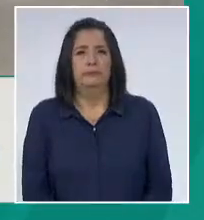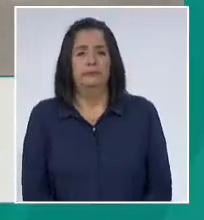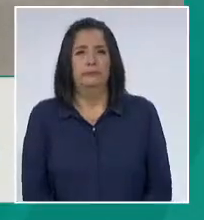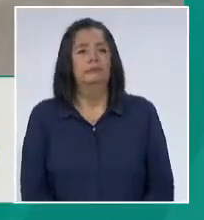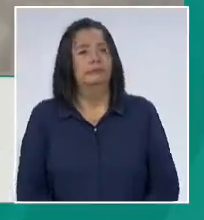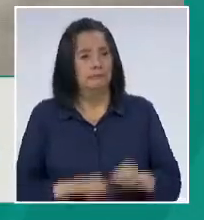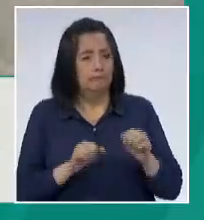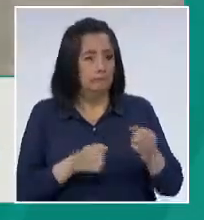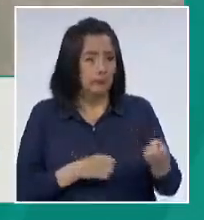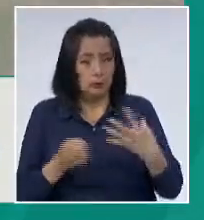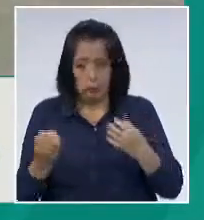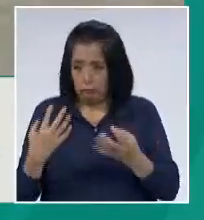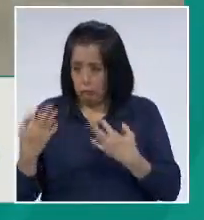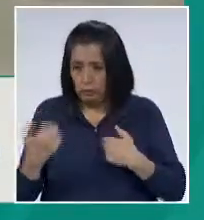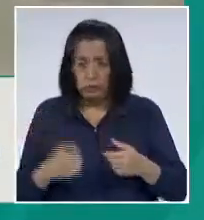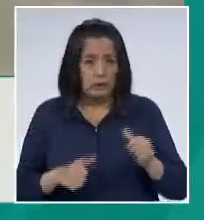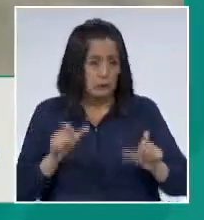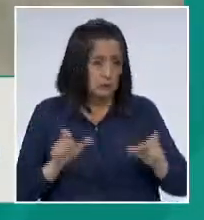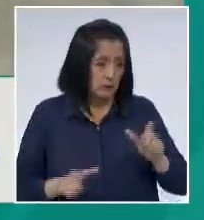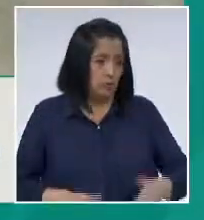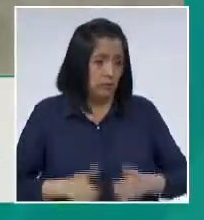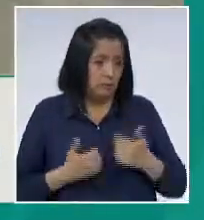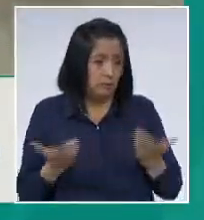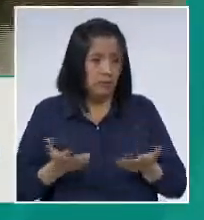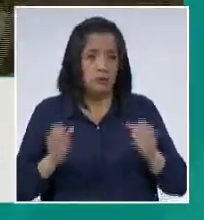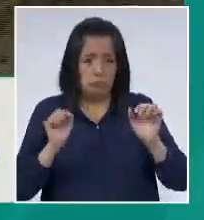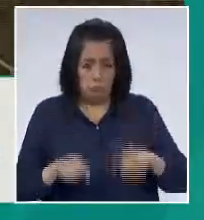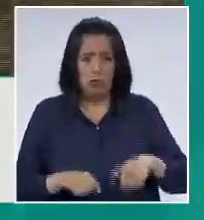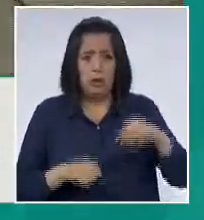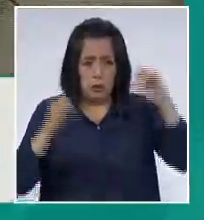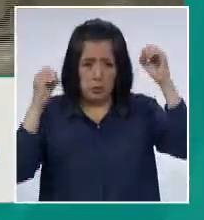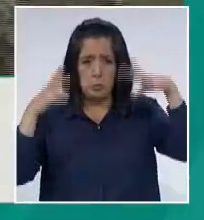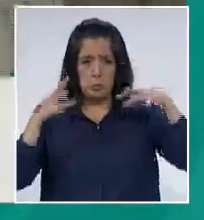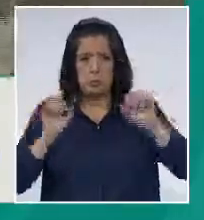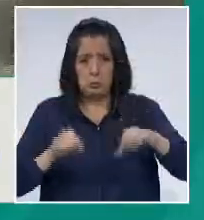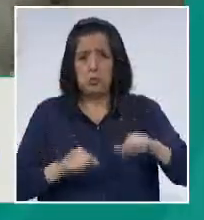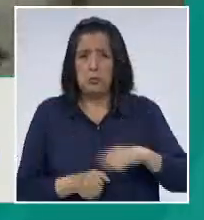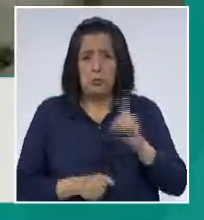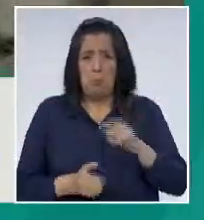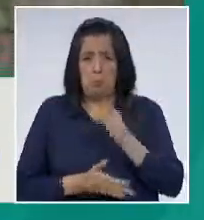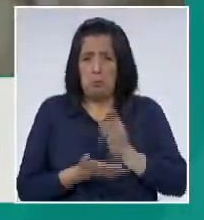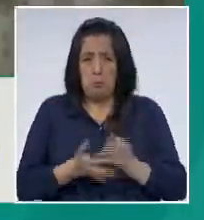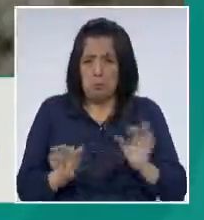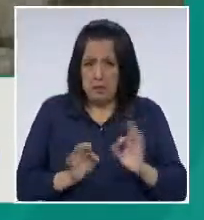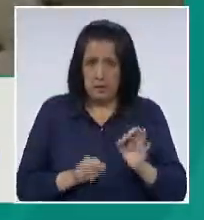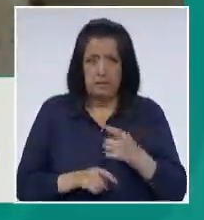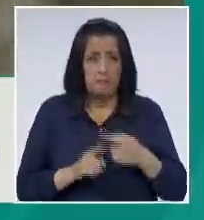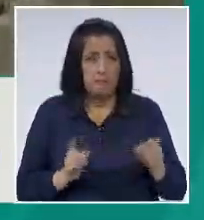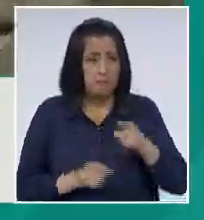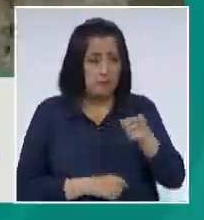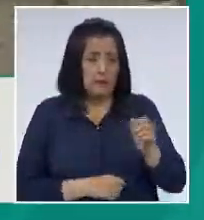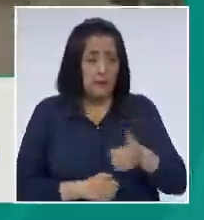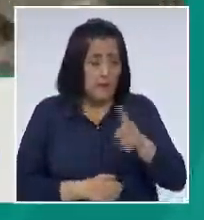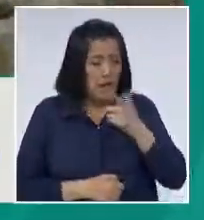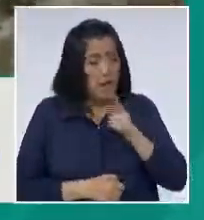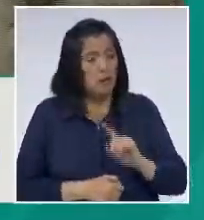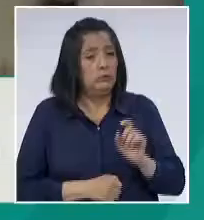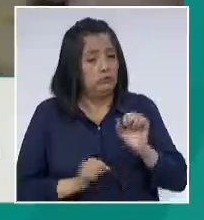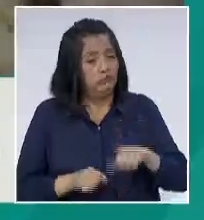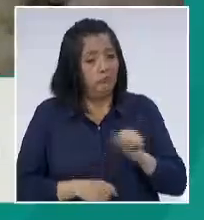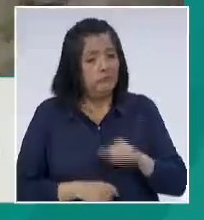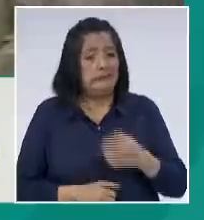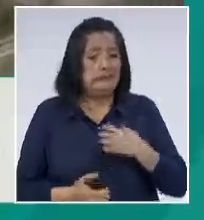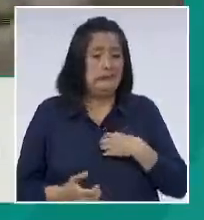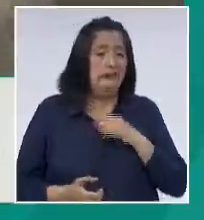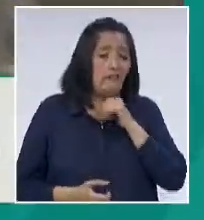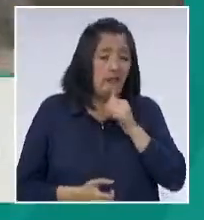Sí, según nos cuentan los vecinos, sí hay fluido eléctrico, en eso no han tenido problemas. Sin embargo, con respecto al agua, sí es algo que les aqueja ya